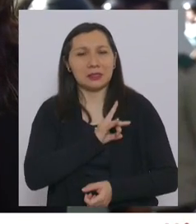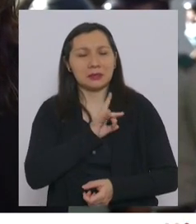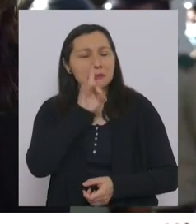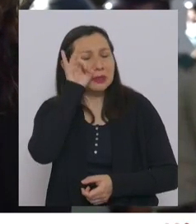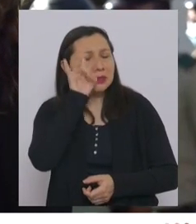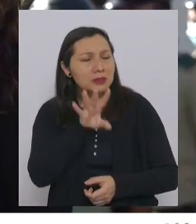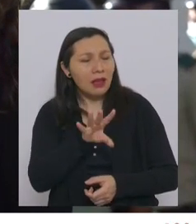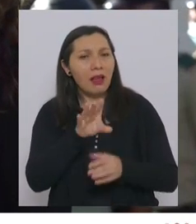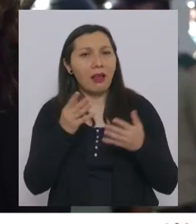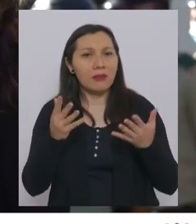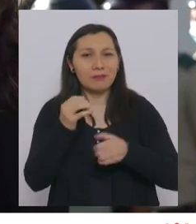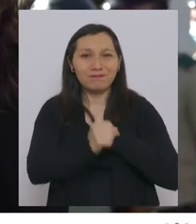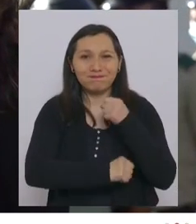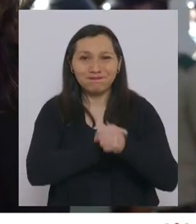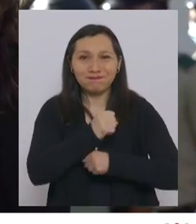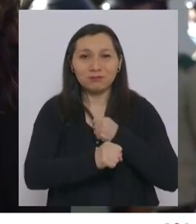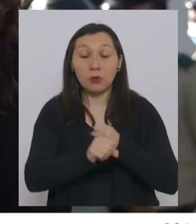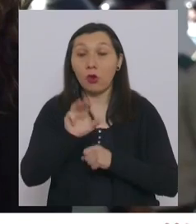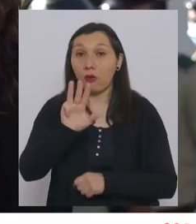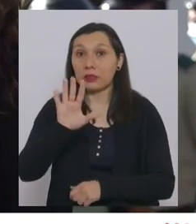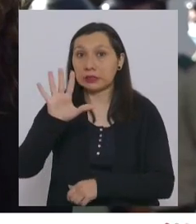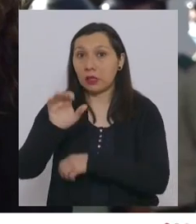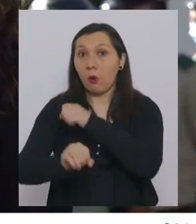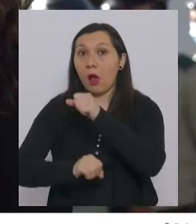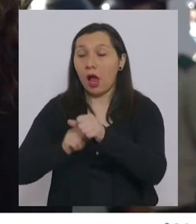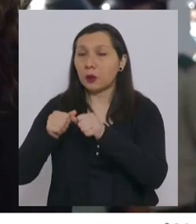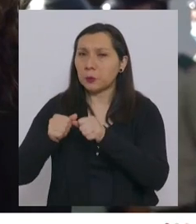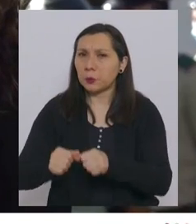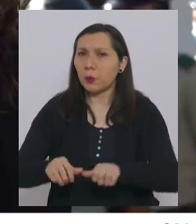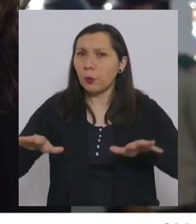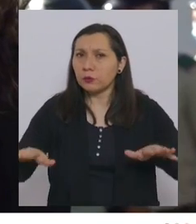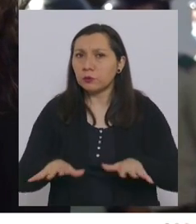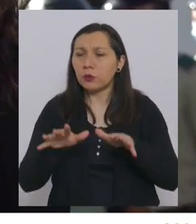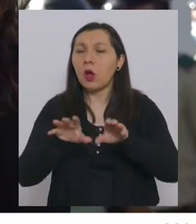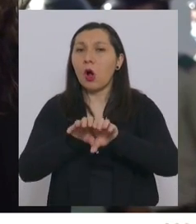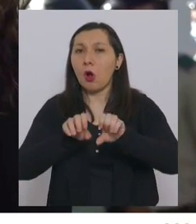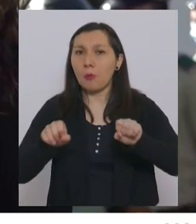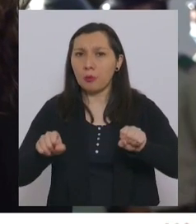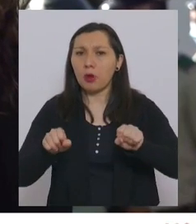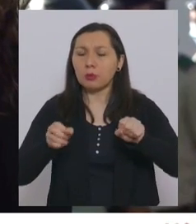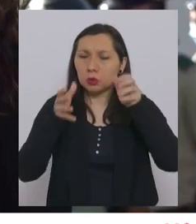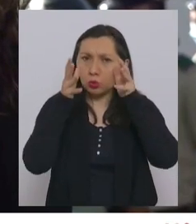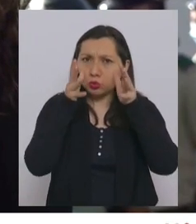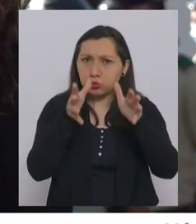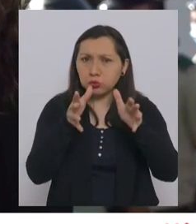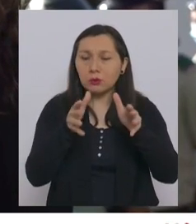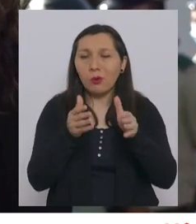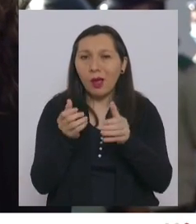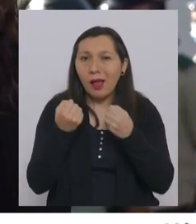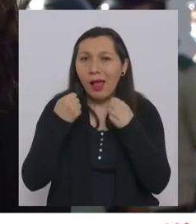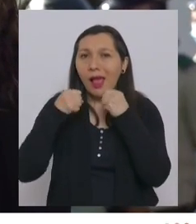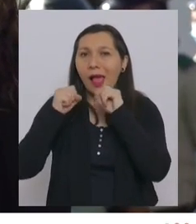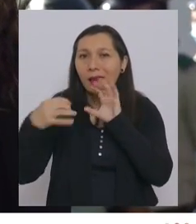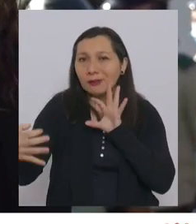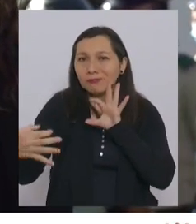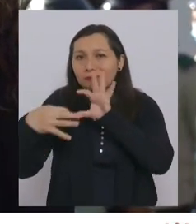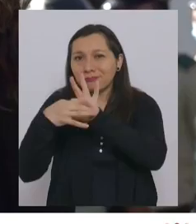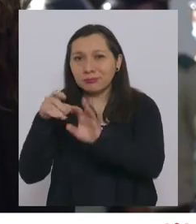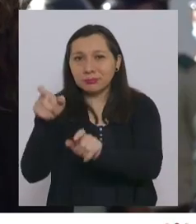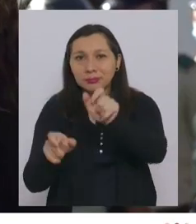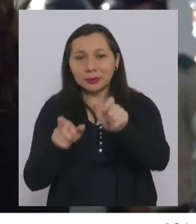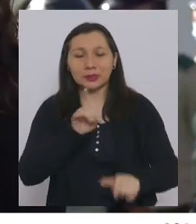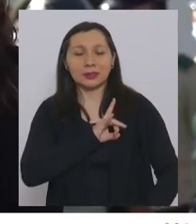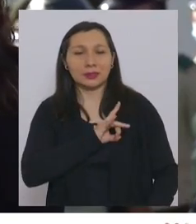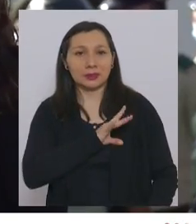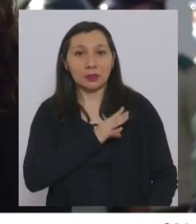de años, 95 años de esfuerzo, compromiso y dedicación, ganarse el corazón de los chilenos. Por